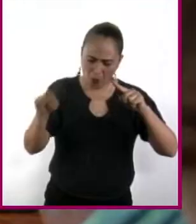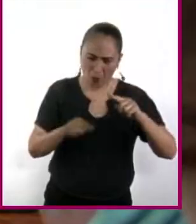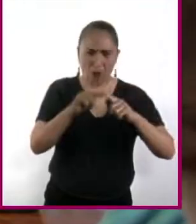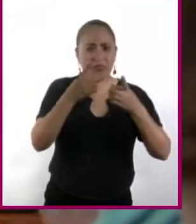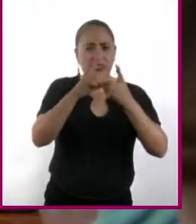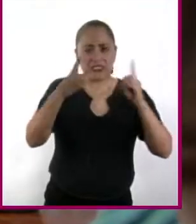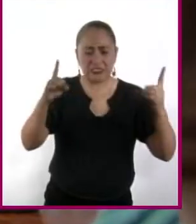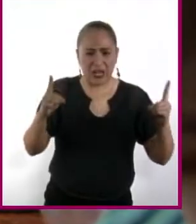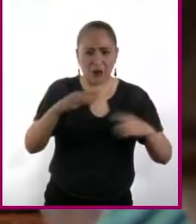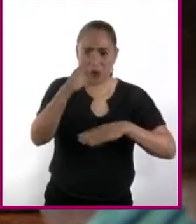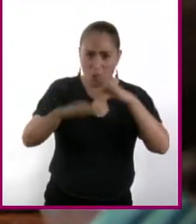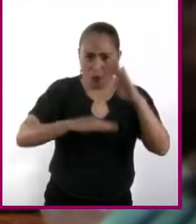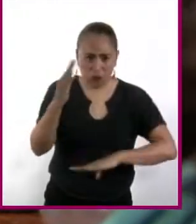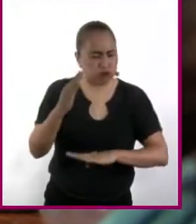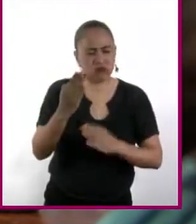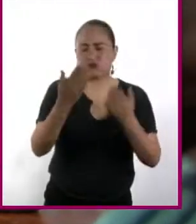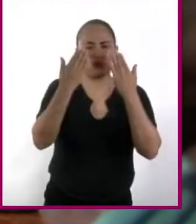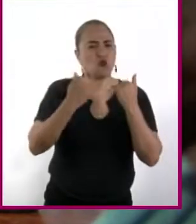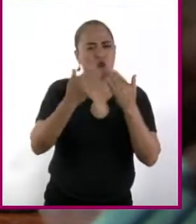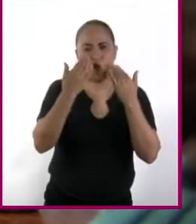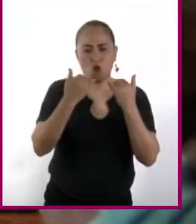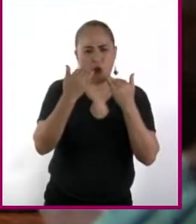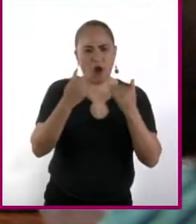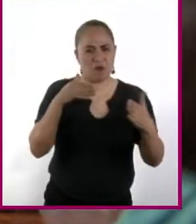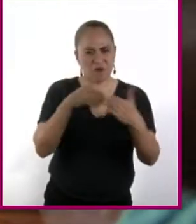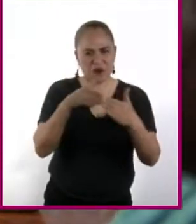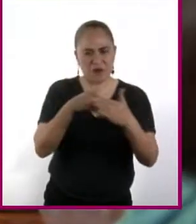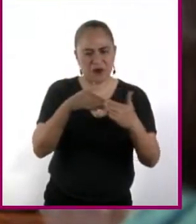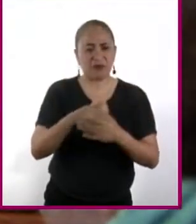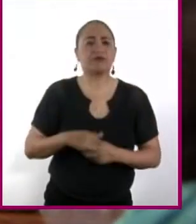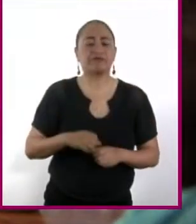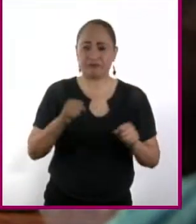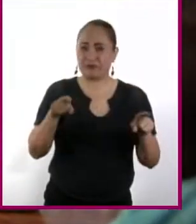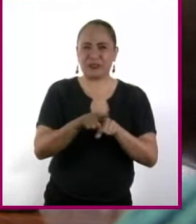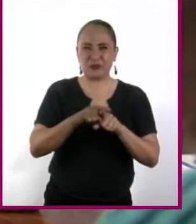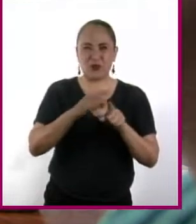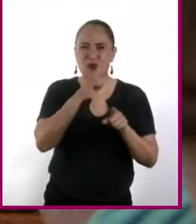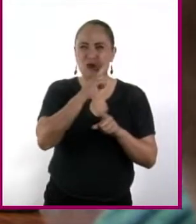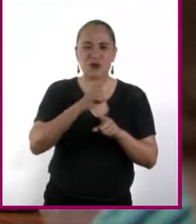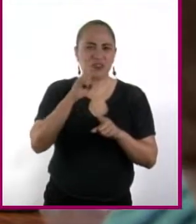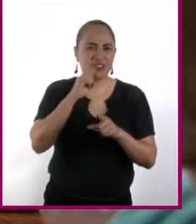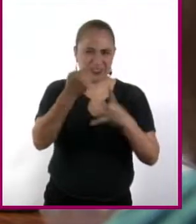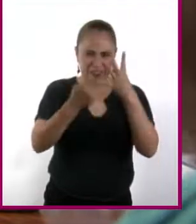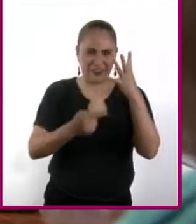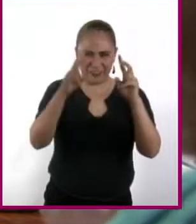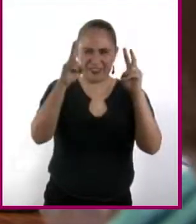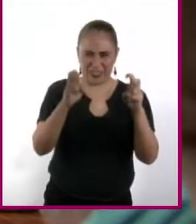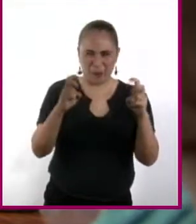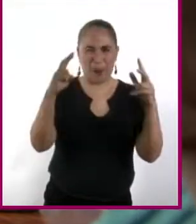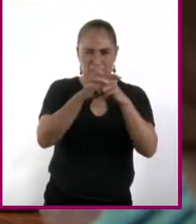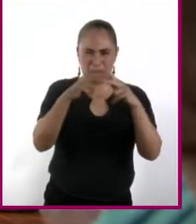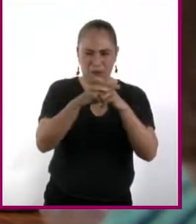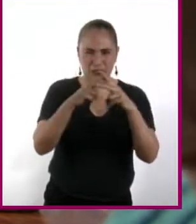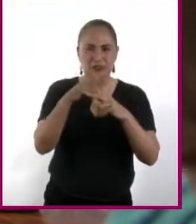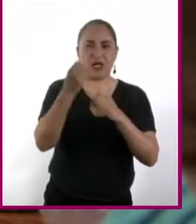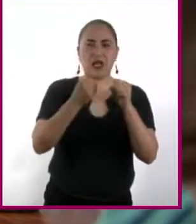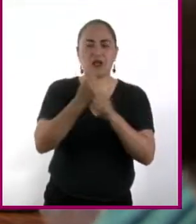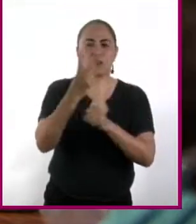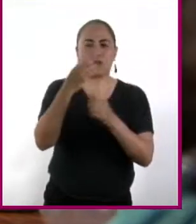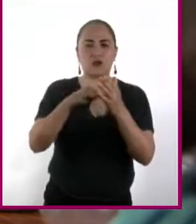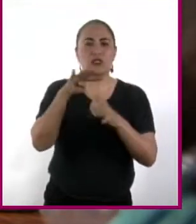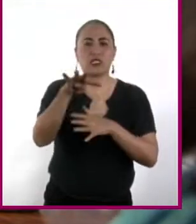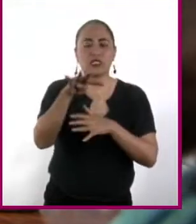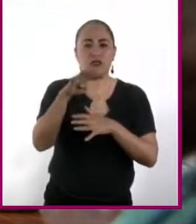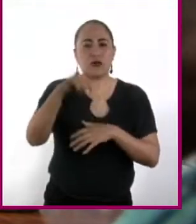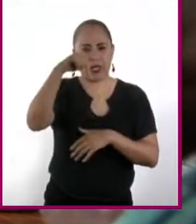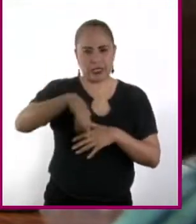desarrollo. Ah, sí, yo también encontré una nota que aborda algo sobre la violencia. Se anota que en el año 2019 se significó